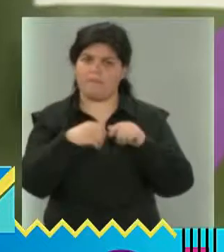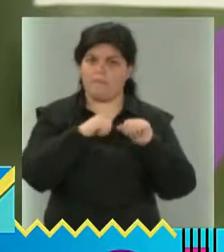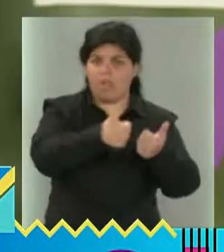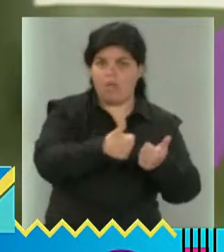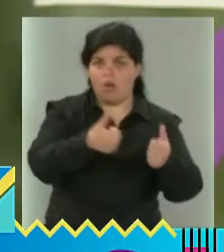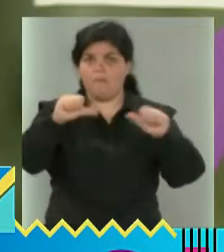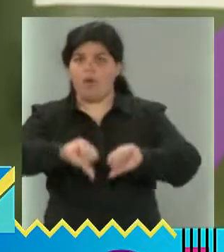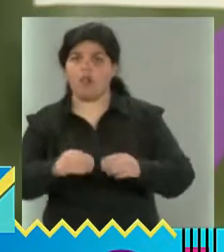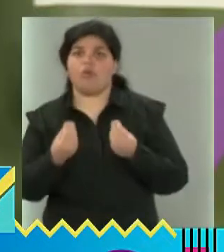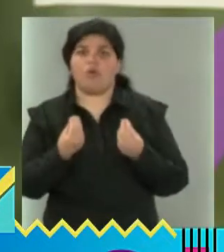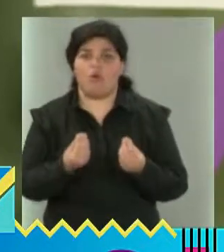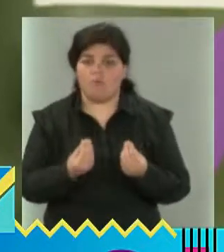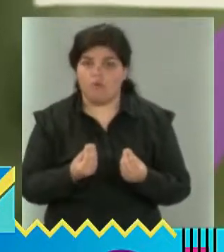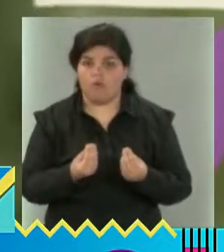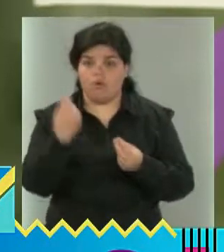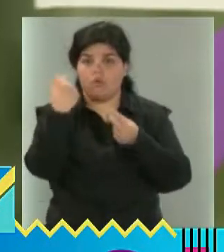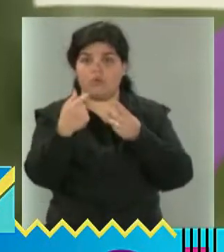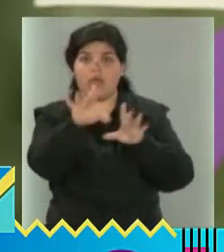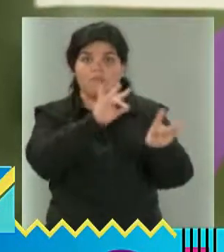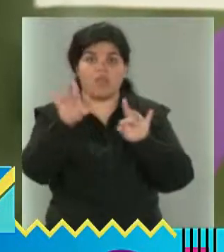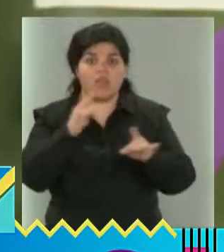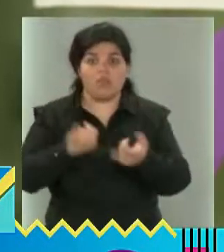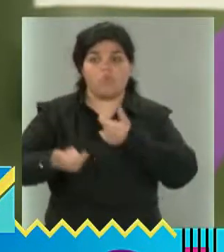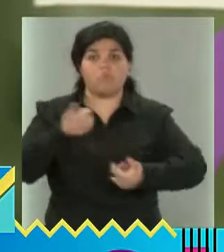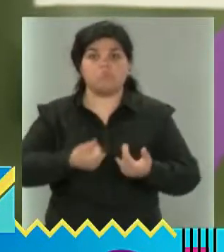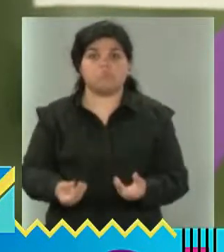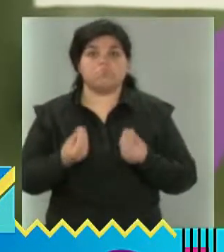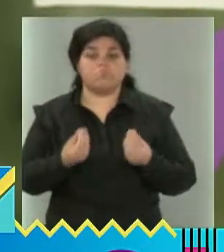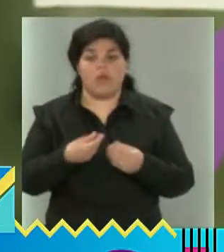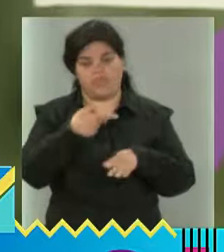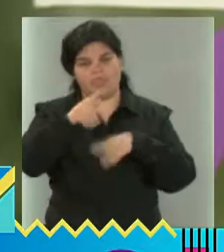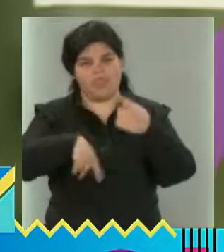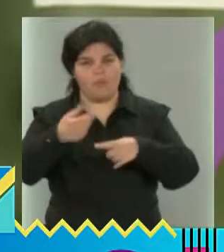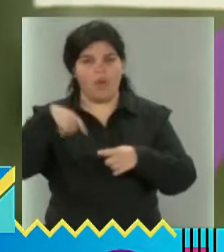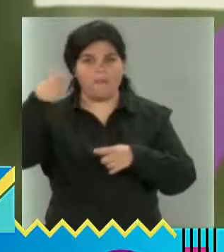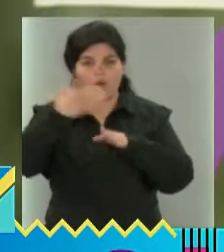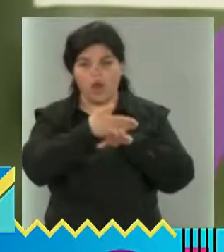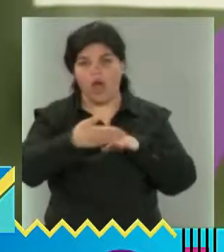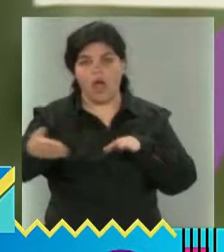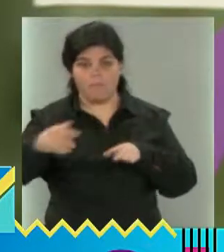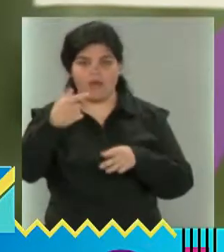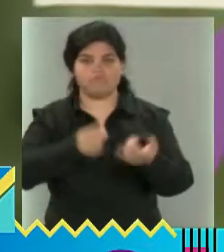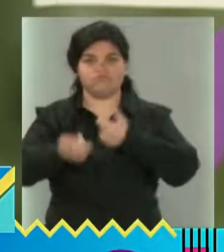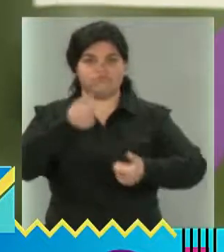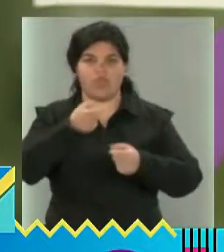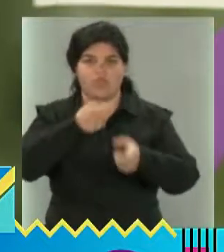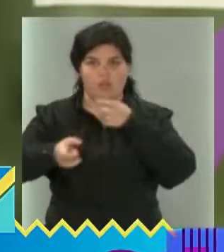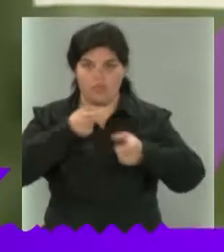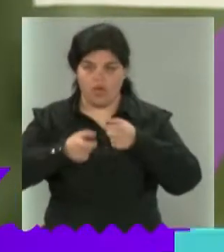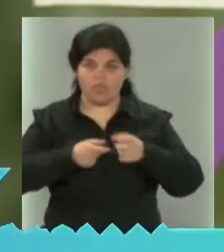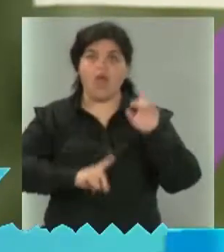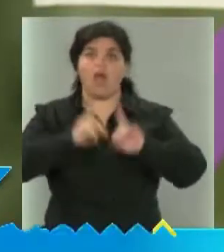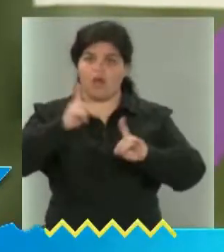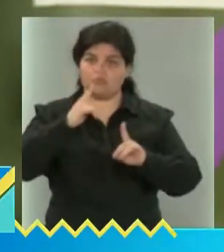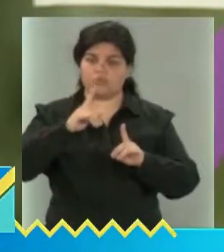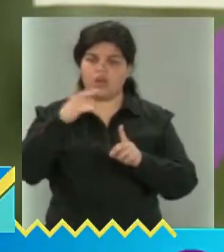para mal? ¿Qué nos pueden llegar a decir nuestros invitados? Eso lo vamos a ir viendo en el transcurso del programa. Cifras que aún se parecen negativas. Bueno, también las